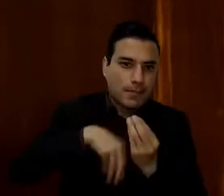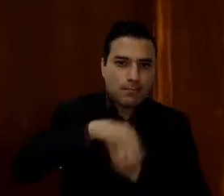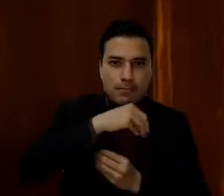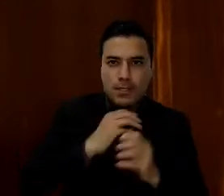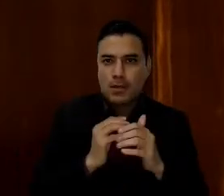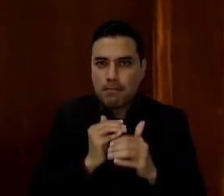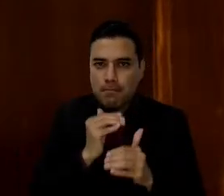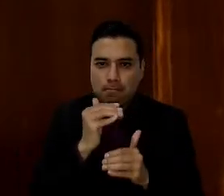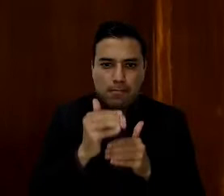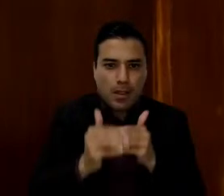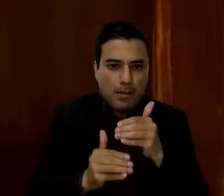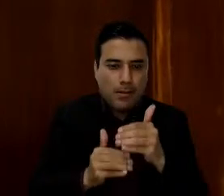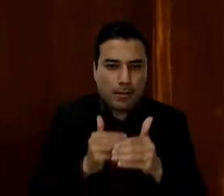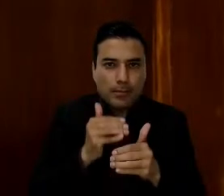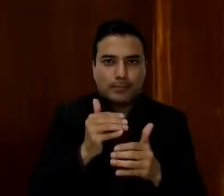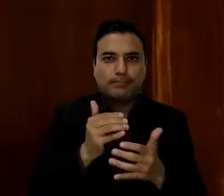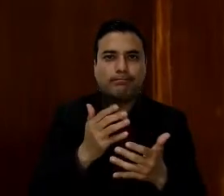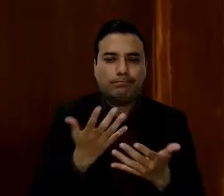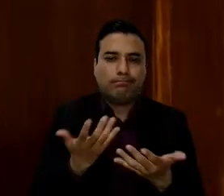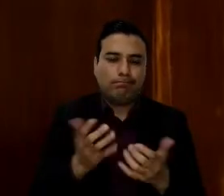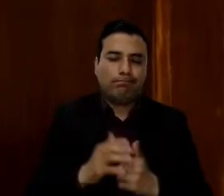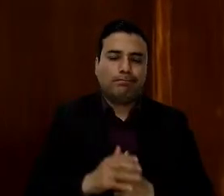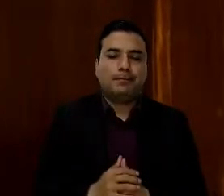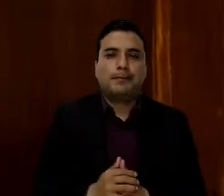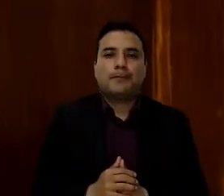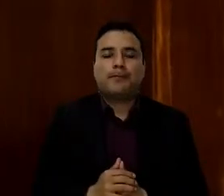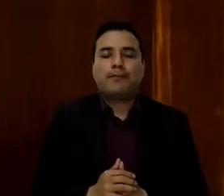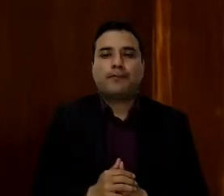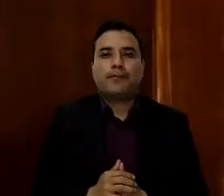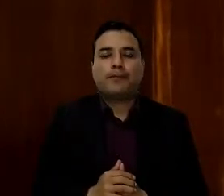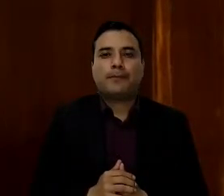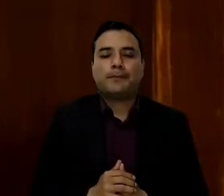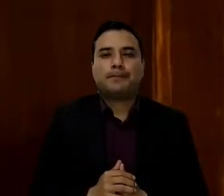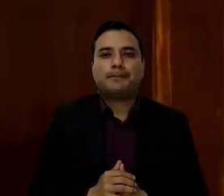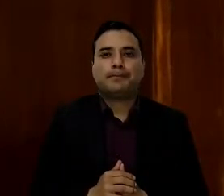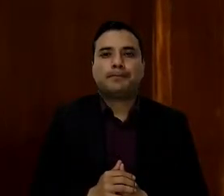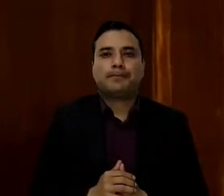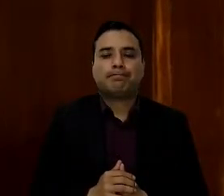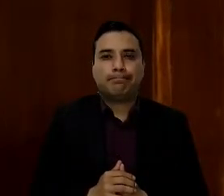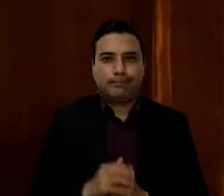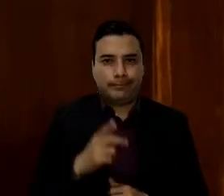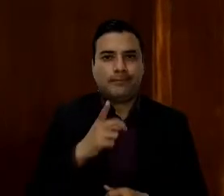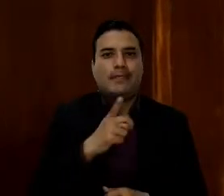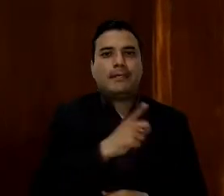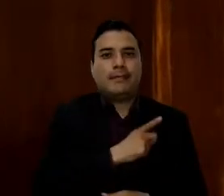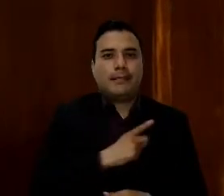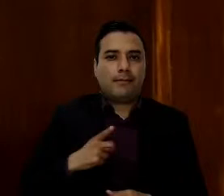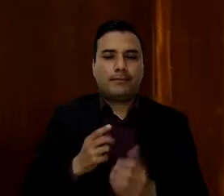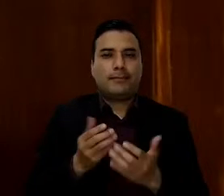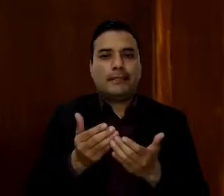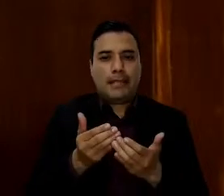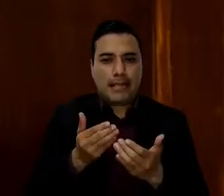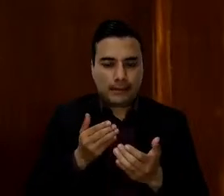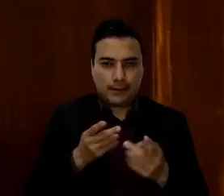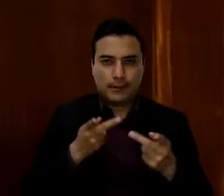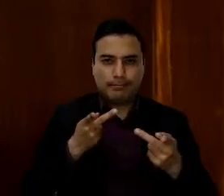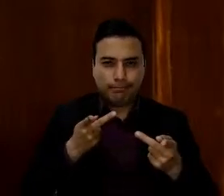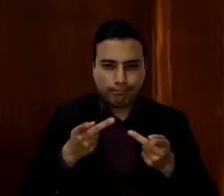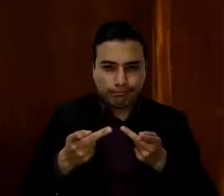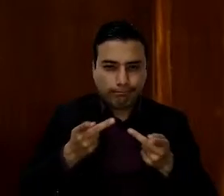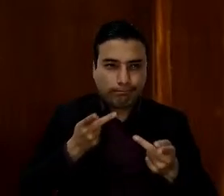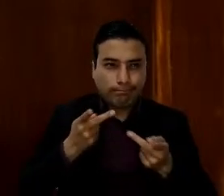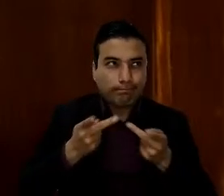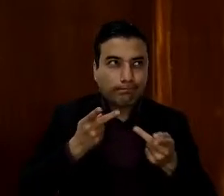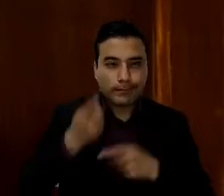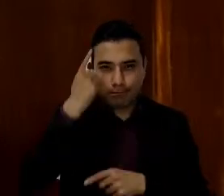necesitan realizarse de forma transversal, con una adecuada planeación para que los